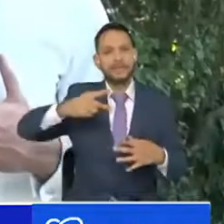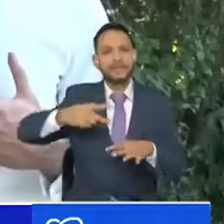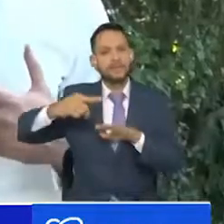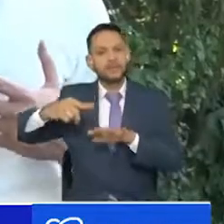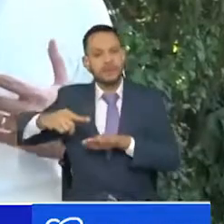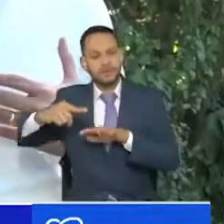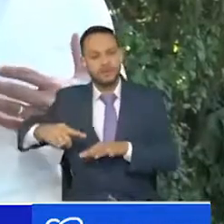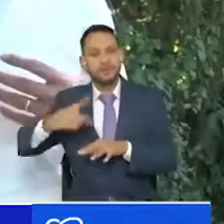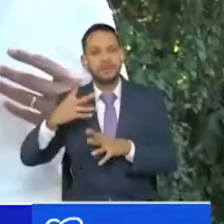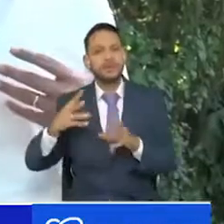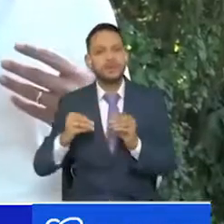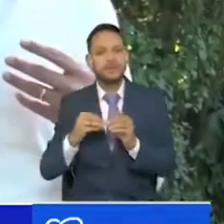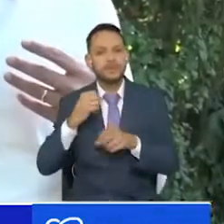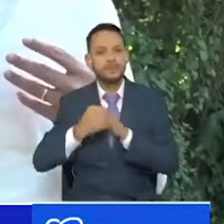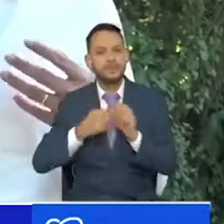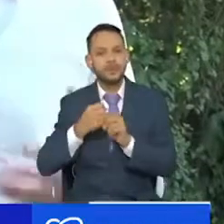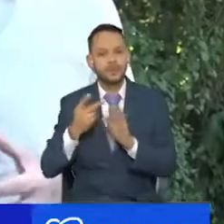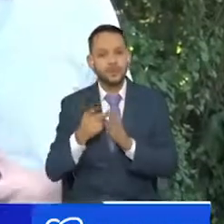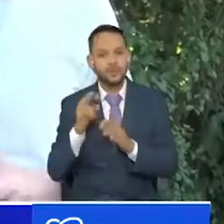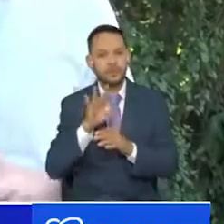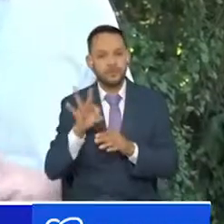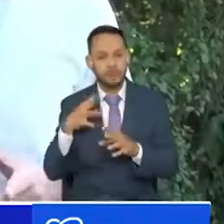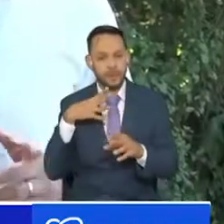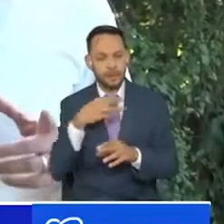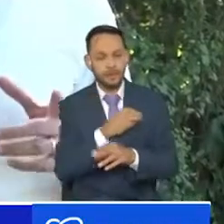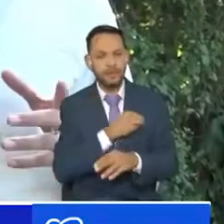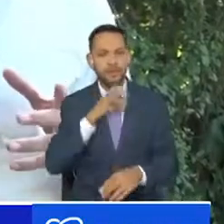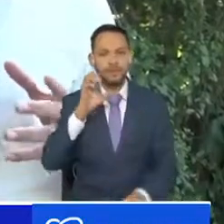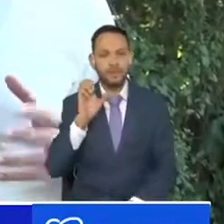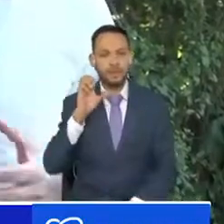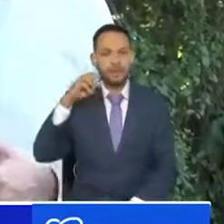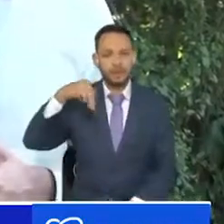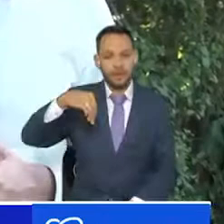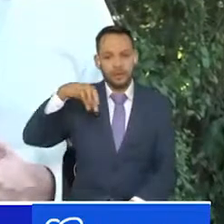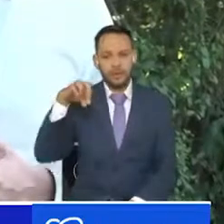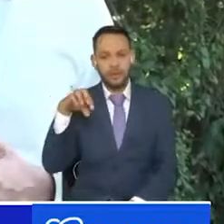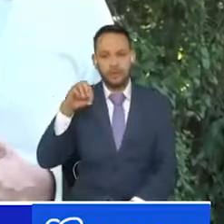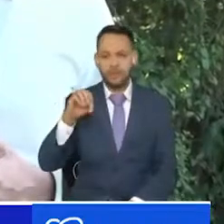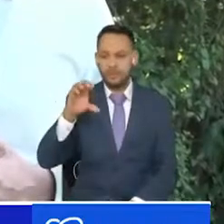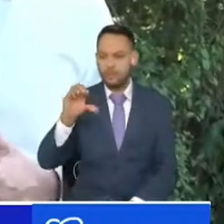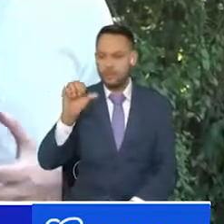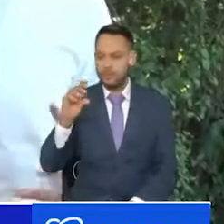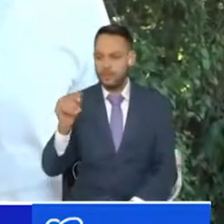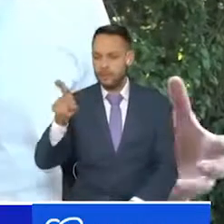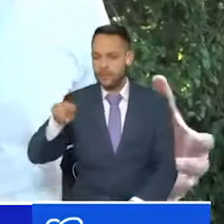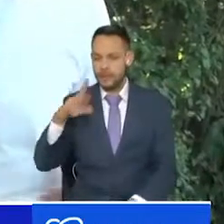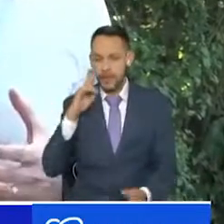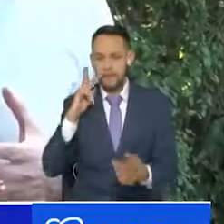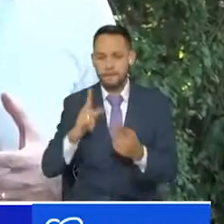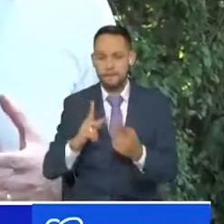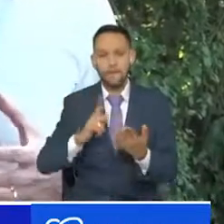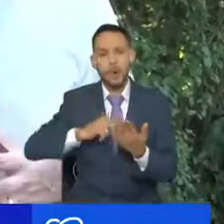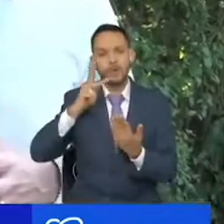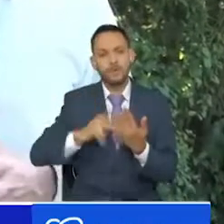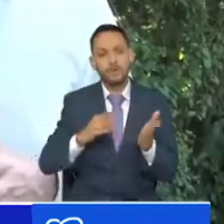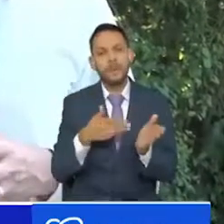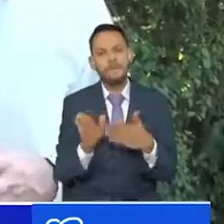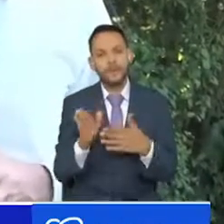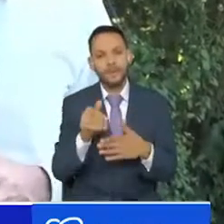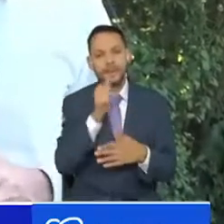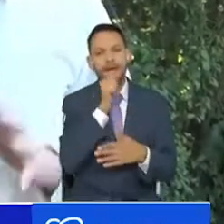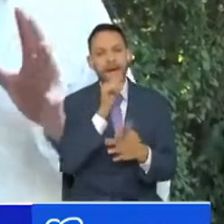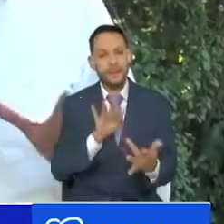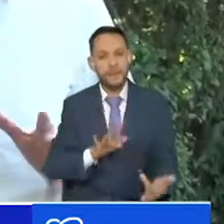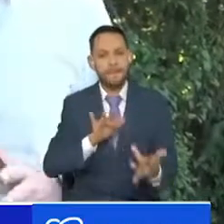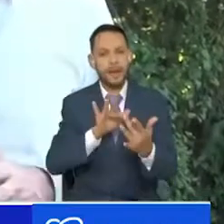empocaldas a estar trabajando de una manera muy determinante también con el plan departamental de aguas y entre todos unidos vamos a llevar